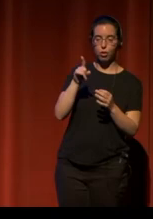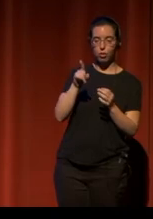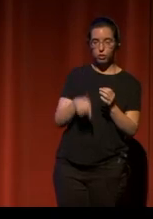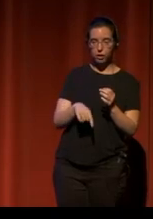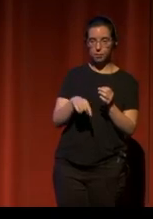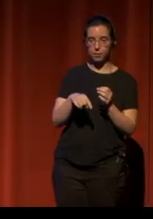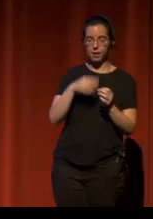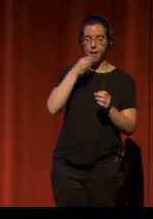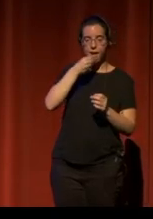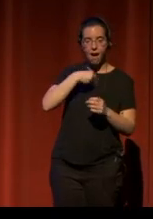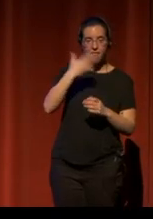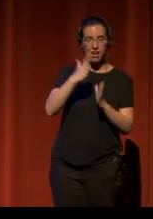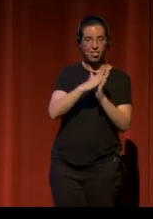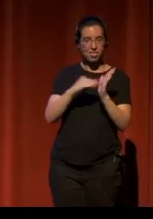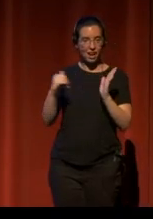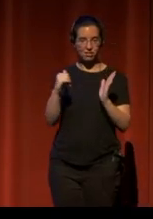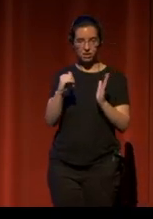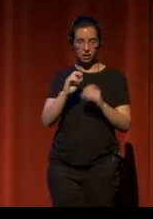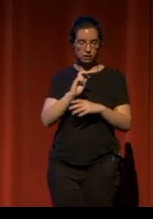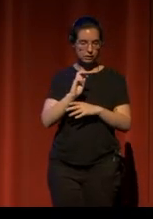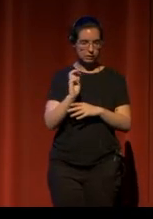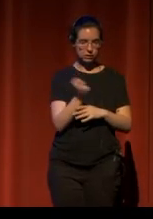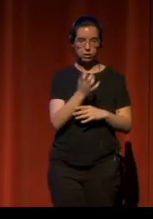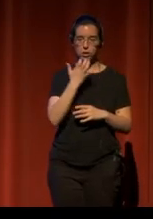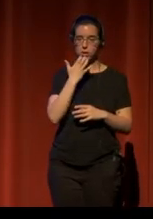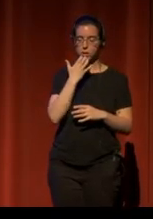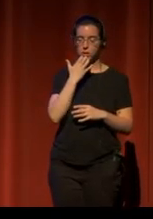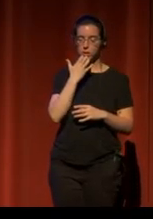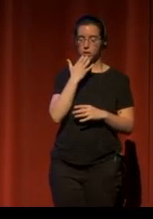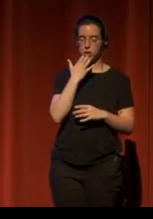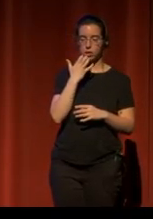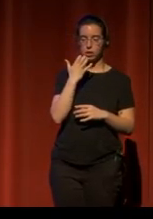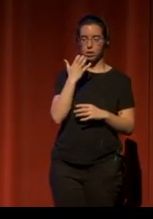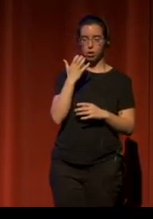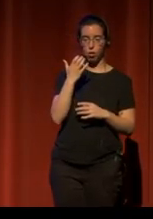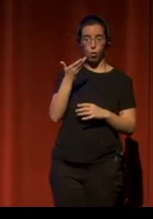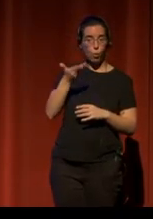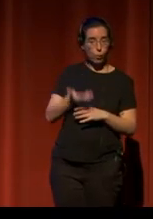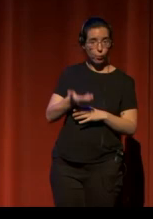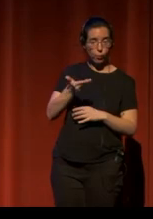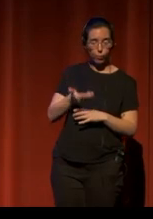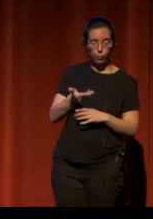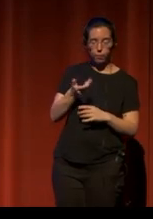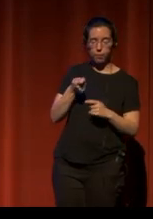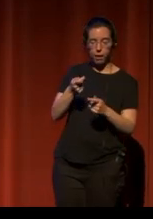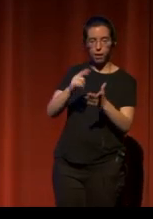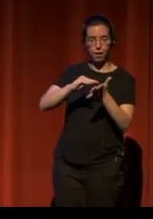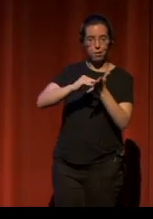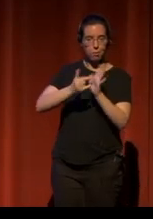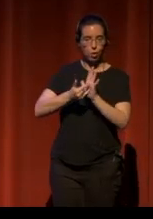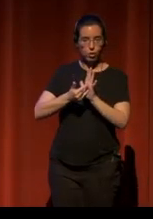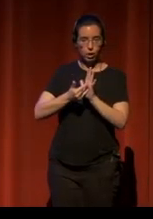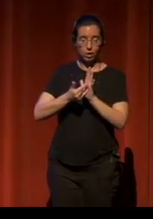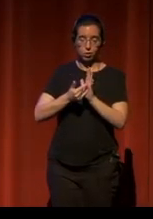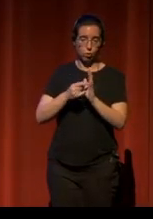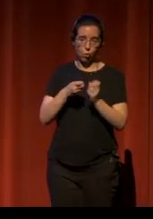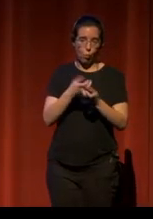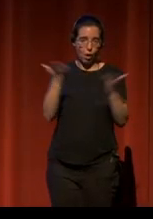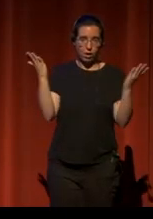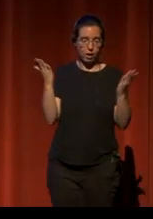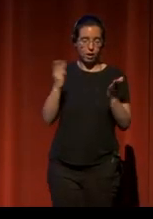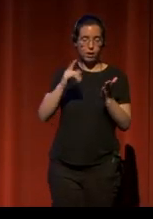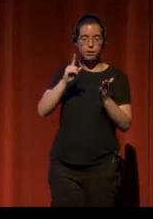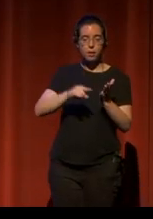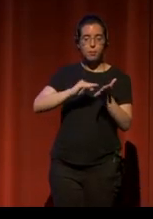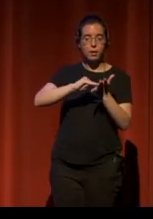habilidades transversales muchas de ellas soft skills no fundamentales para repensar cualquier tipo de proyecto pero también fundamentales para cualquier